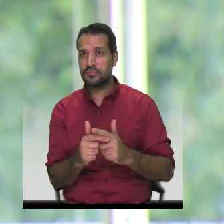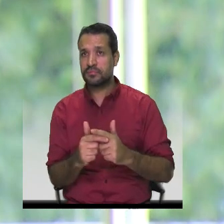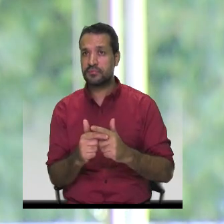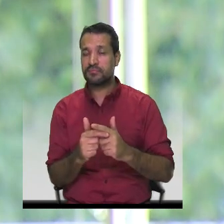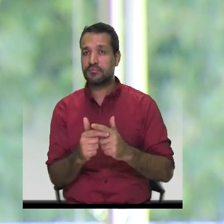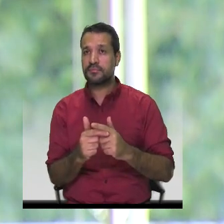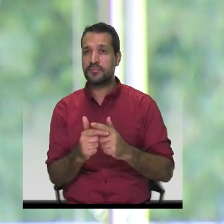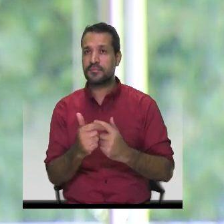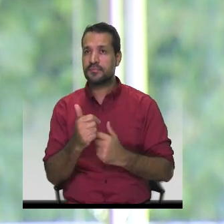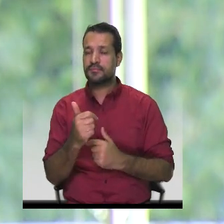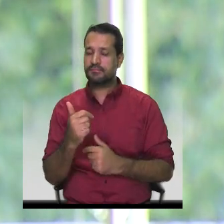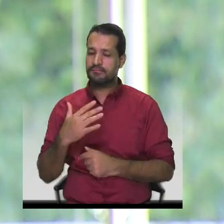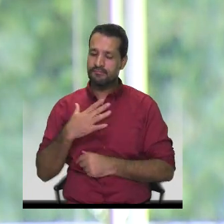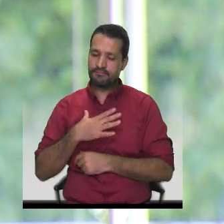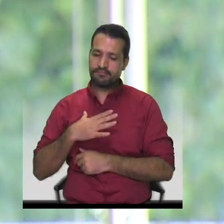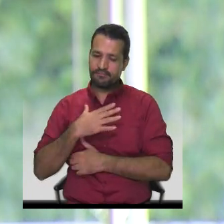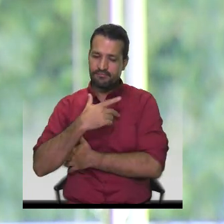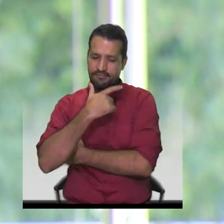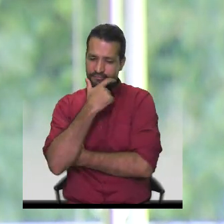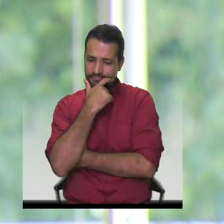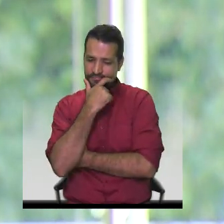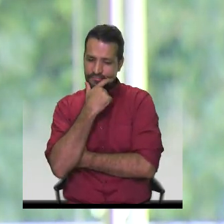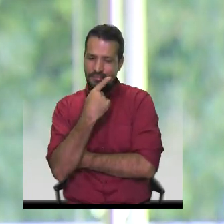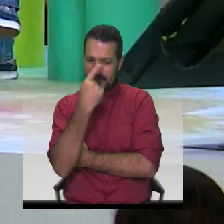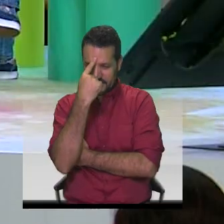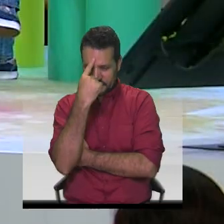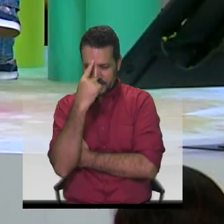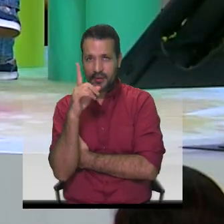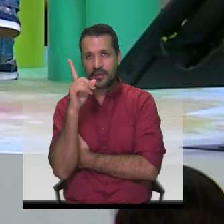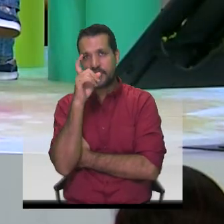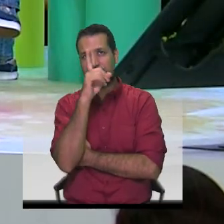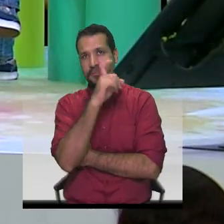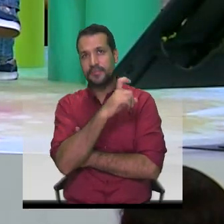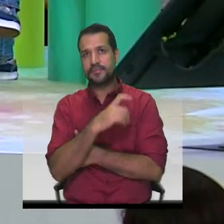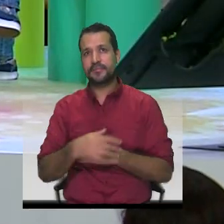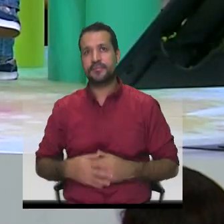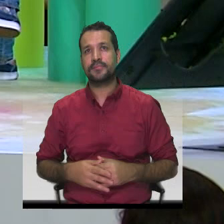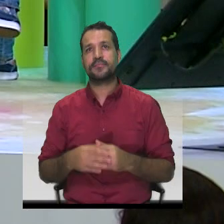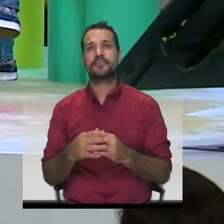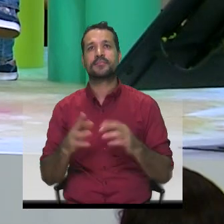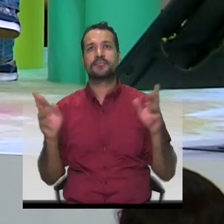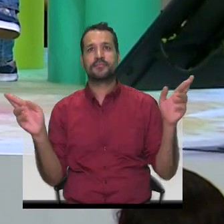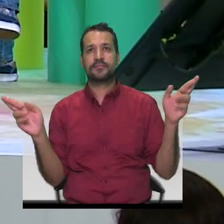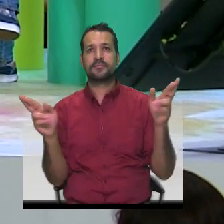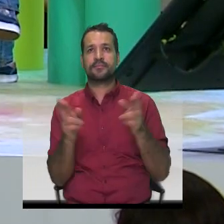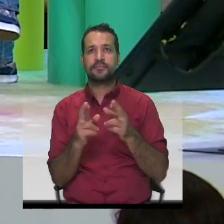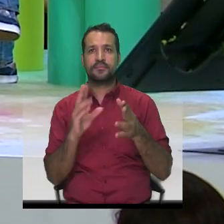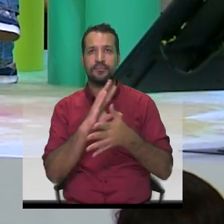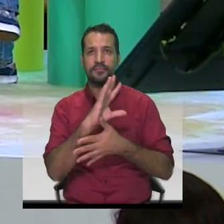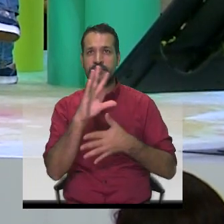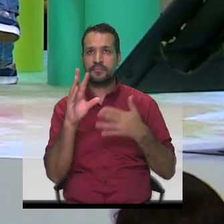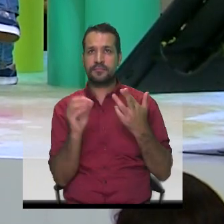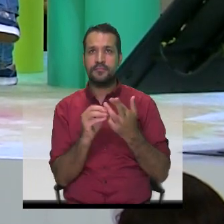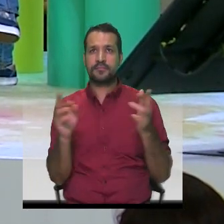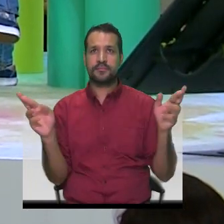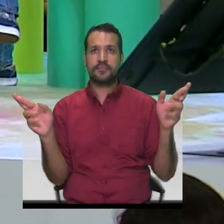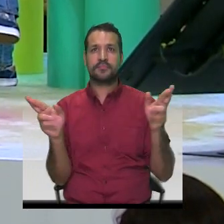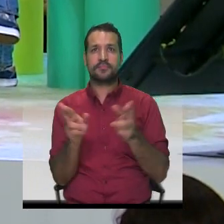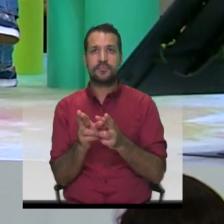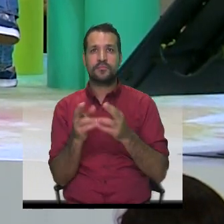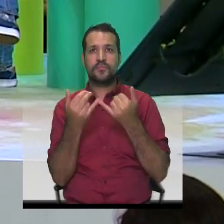hacerse preguntas incómodas. Con esto concluyo lo siguiente. Nosotros hoy estamos hablando